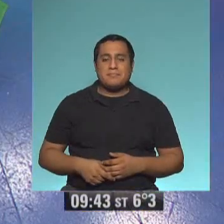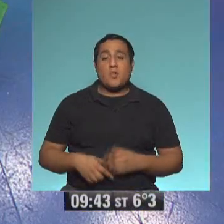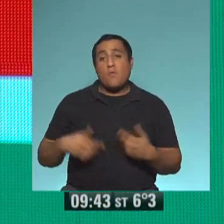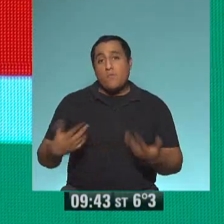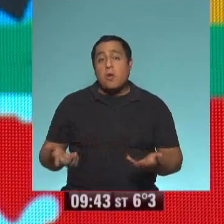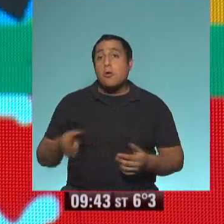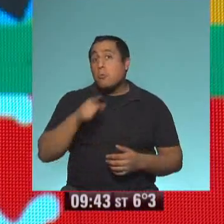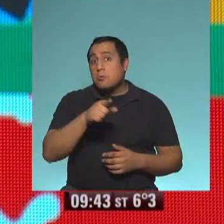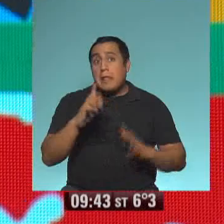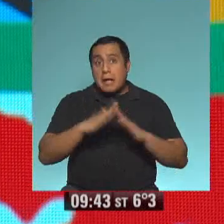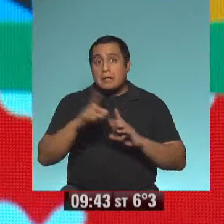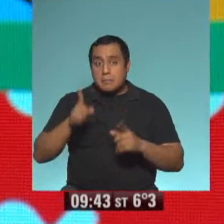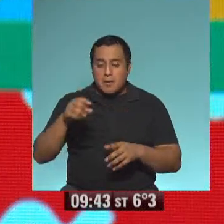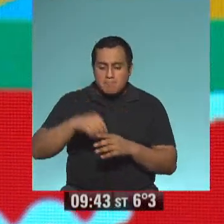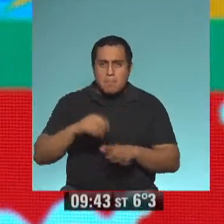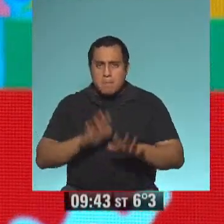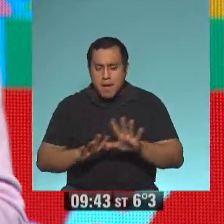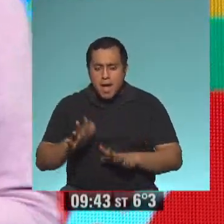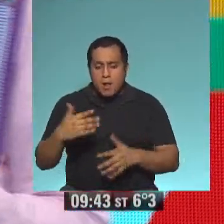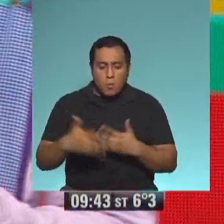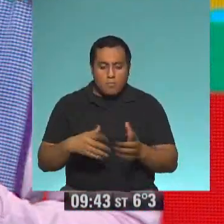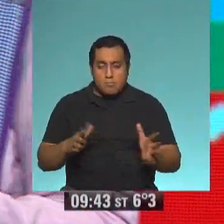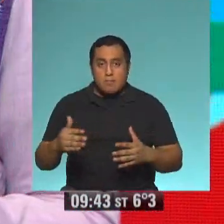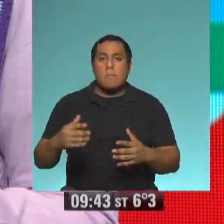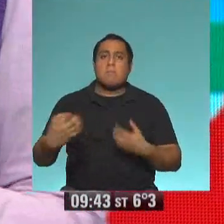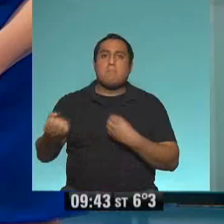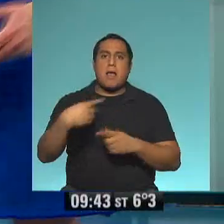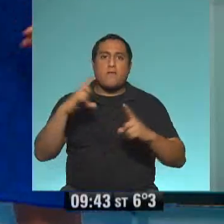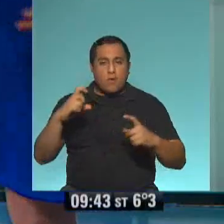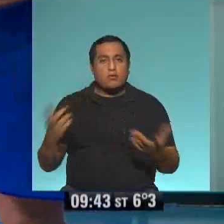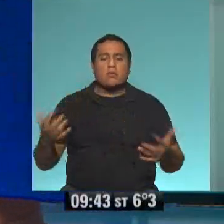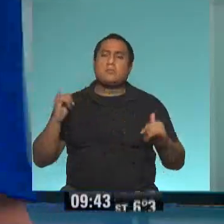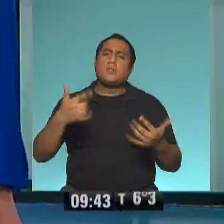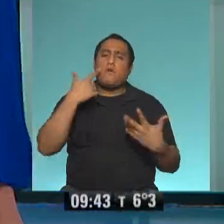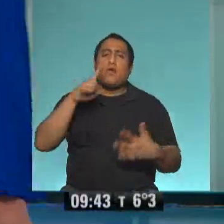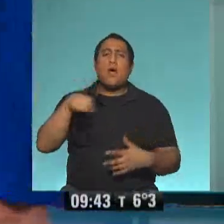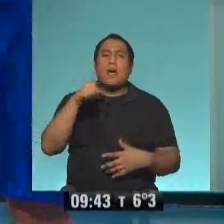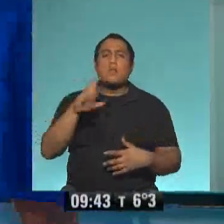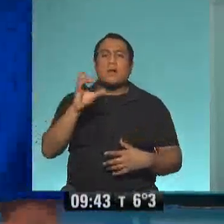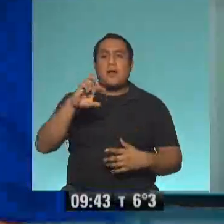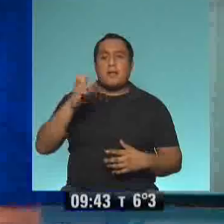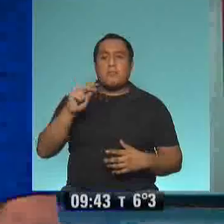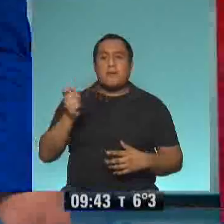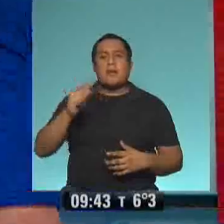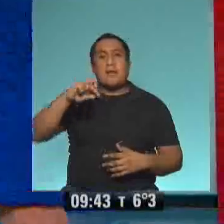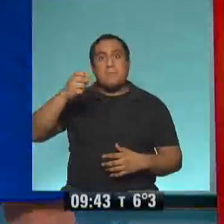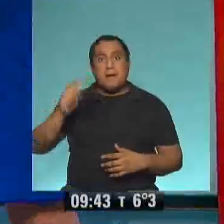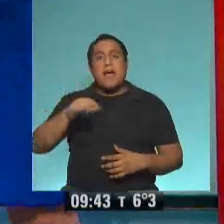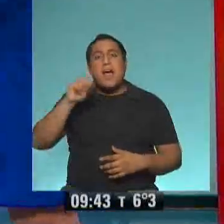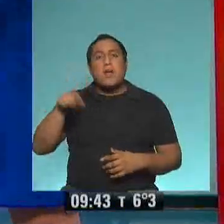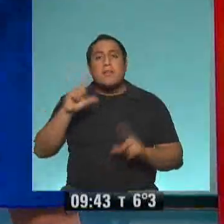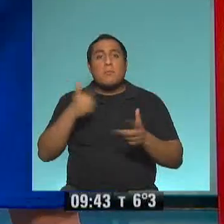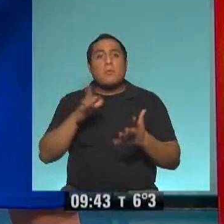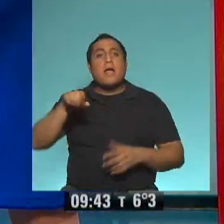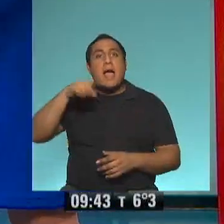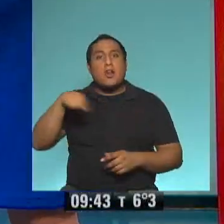si en casa lo hacen, obviamente nos va a encantar recibir las fotos, ¿no es cierto? Pero por supuesto, ahí arroba canal para acá, para acá, arroba TV Pública, arroba Seguimos